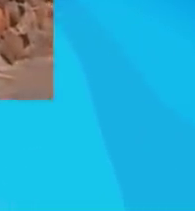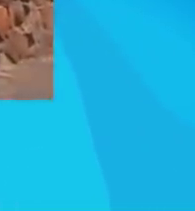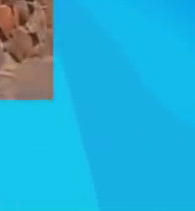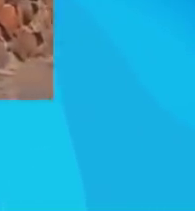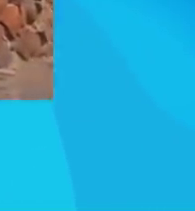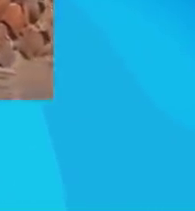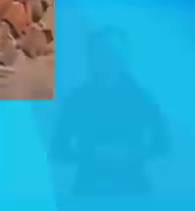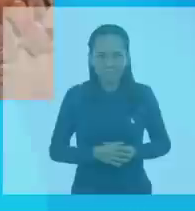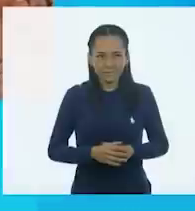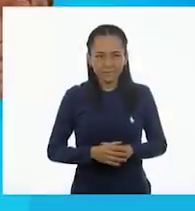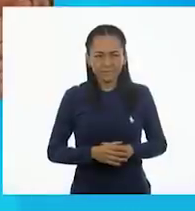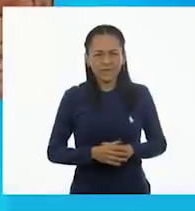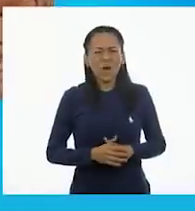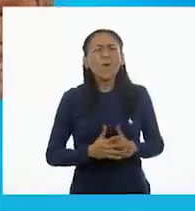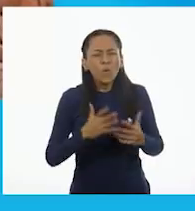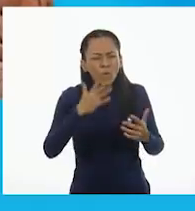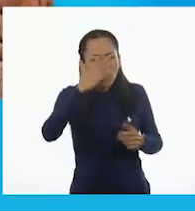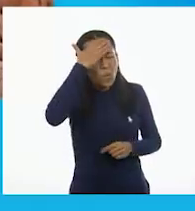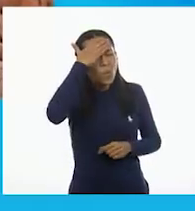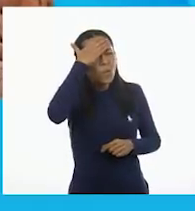La banqueta.